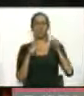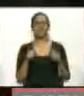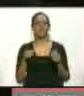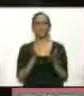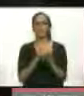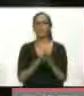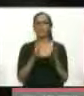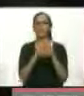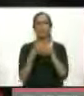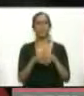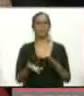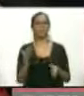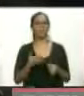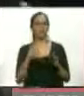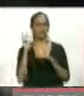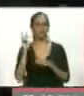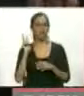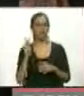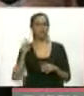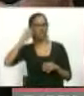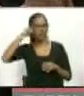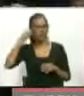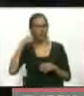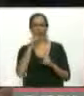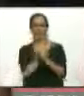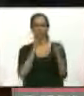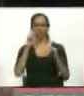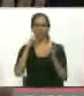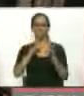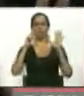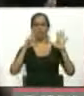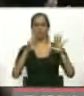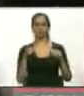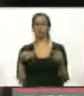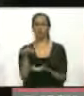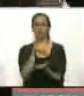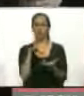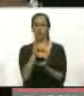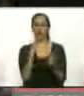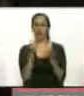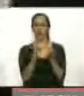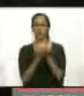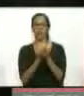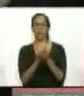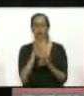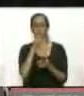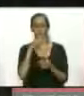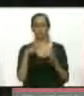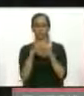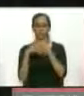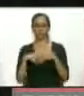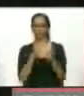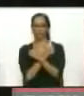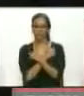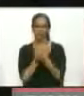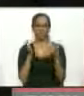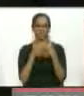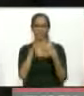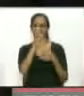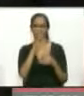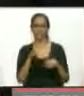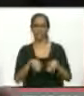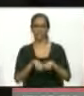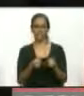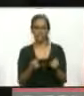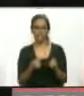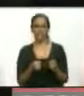venezuela yo te recuerdo que al final de 2008 una crisis económica brutal en eeuu desempleo cierre de bancos y al crack